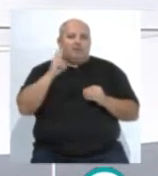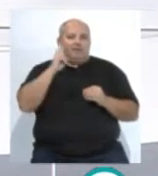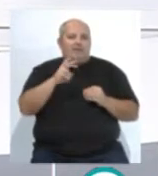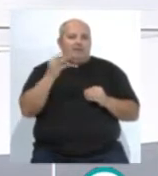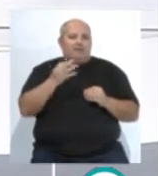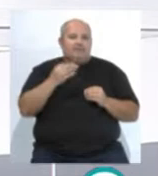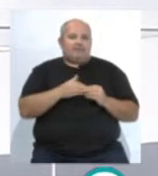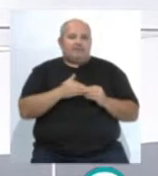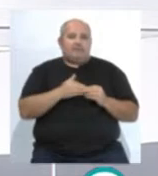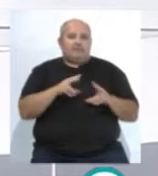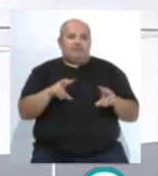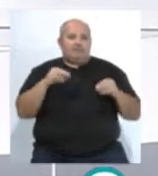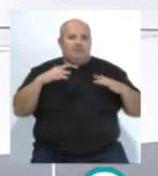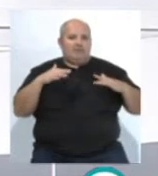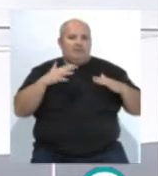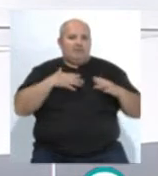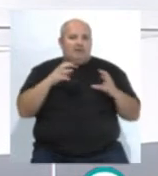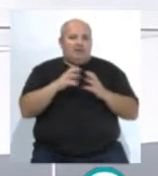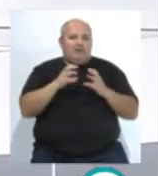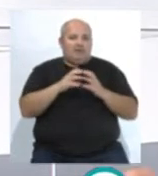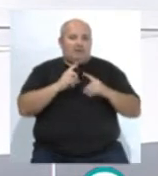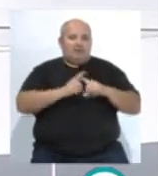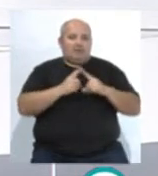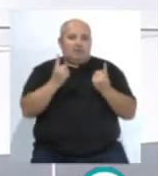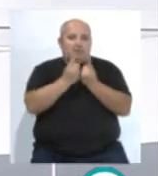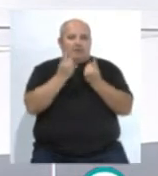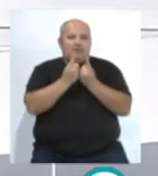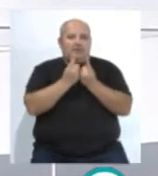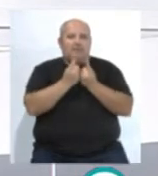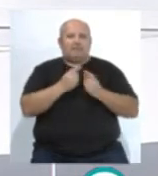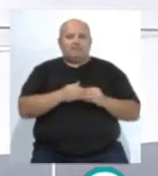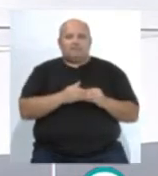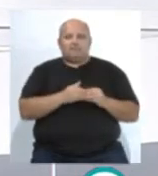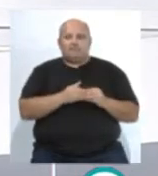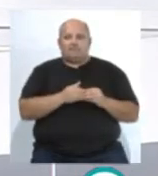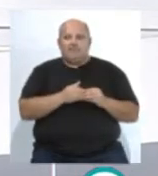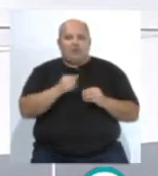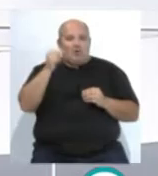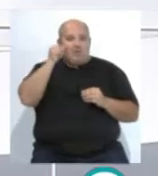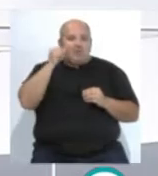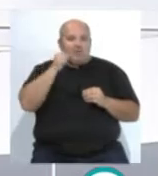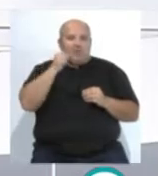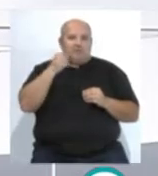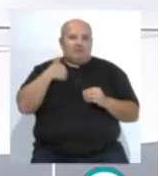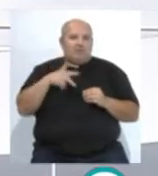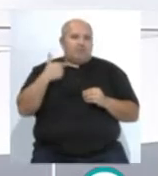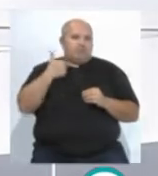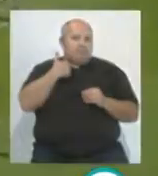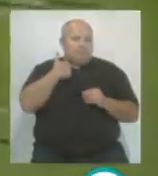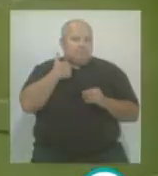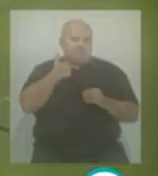que terminaba el partido de Granada con ese empate a un gol y que el Oviedo había caído